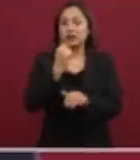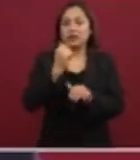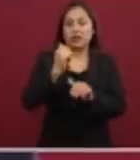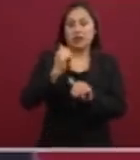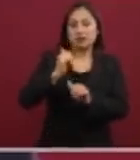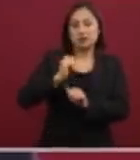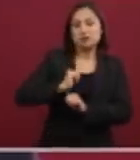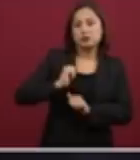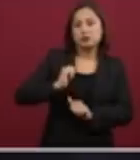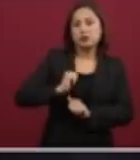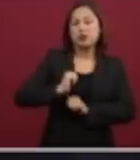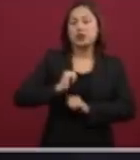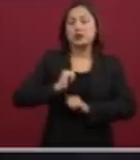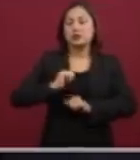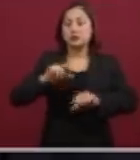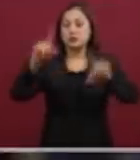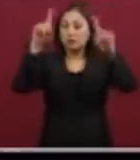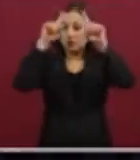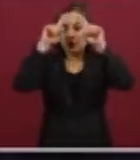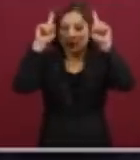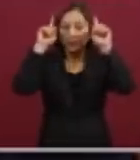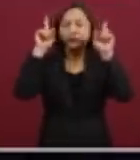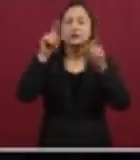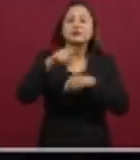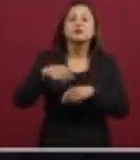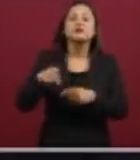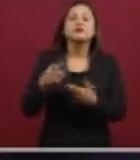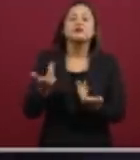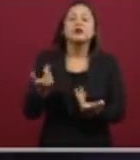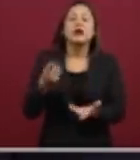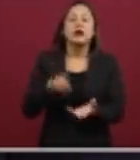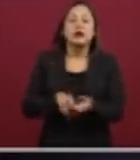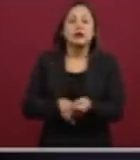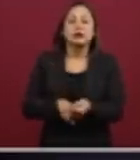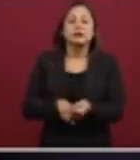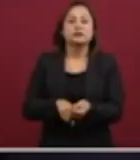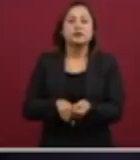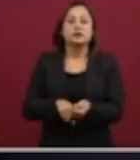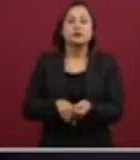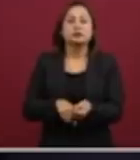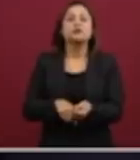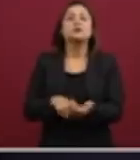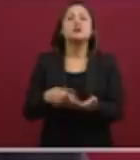marinos en los gobiernos anteriores.